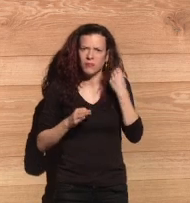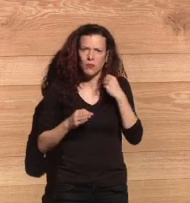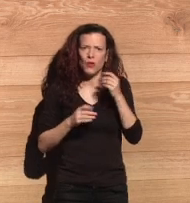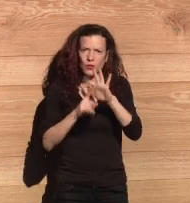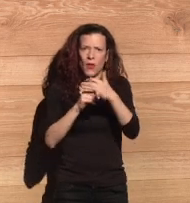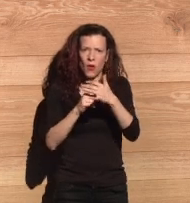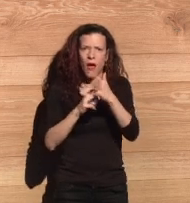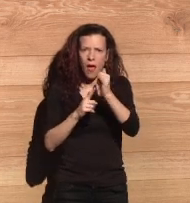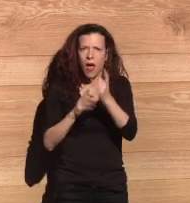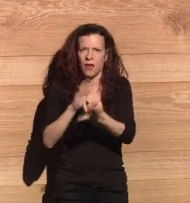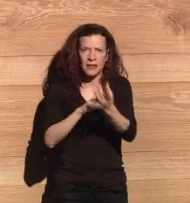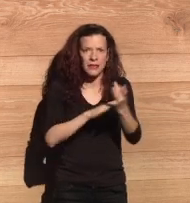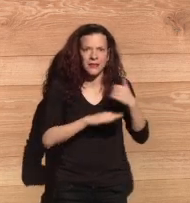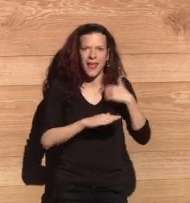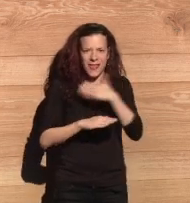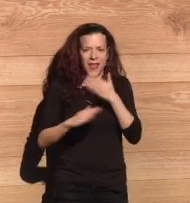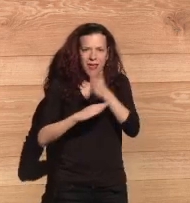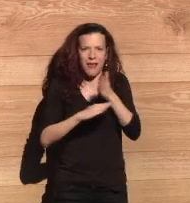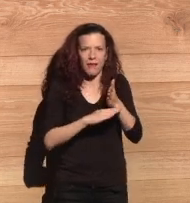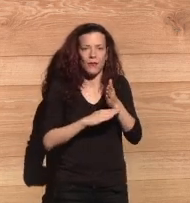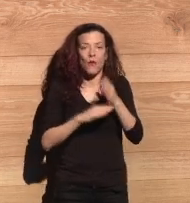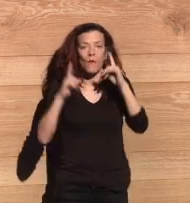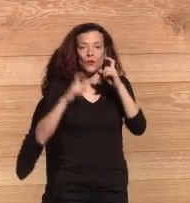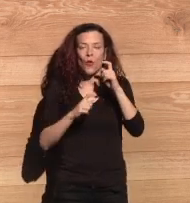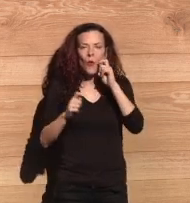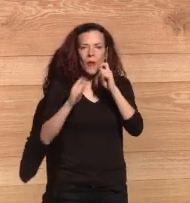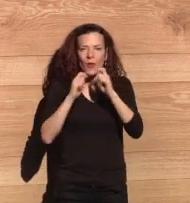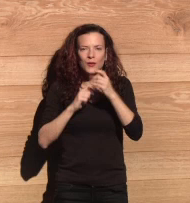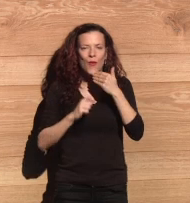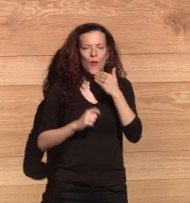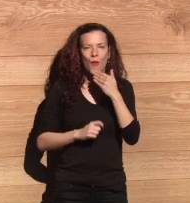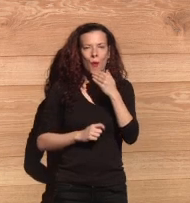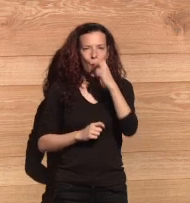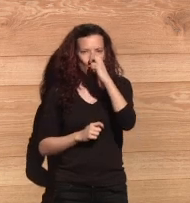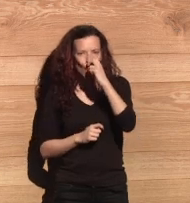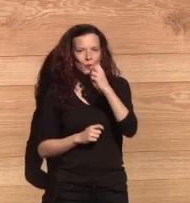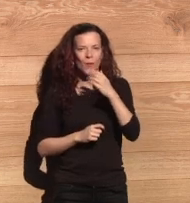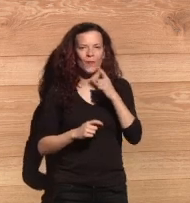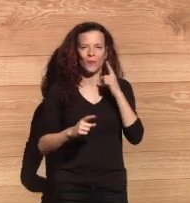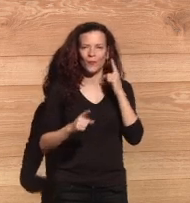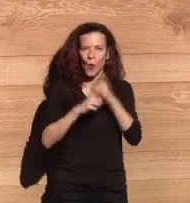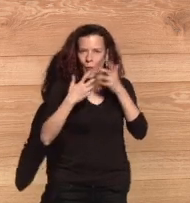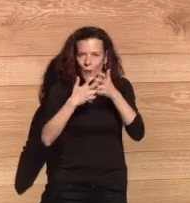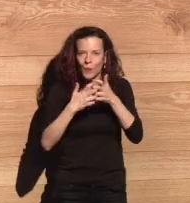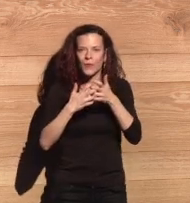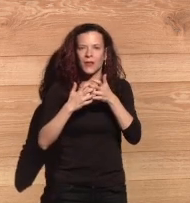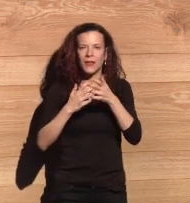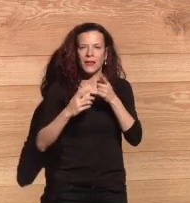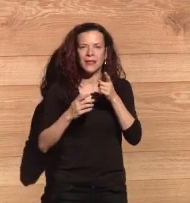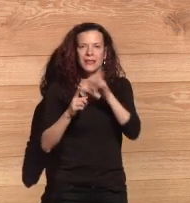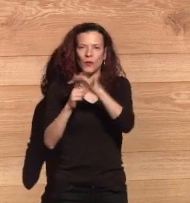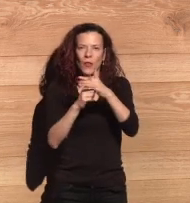cosas. El fotoperiodista tiene ese perfil de curioso, de combativo, de estar donde están ocurriendo cosas. Bien,